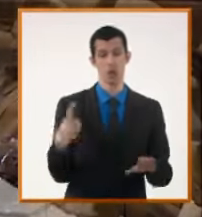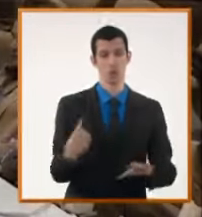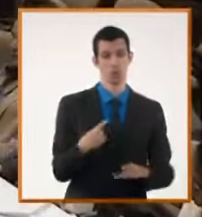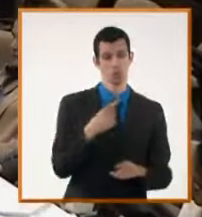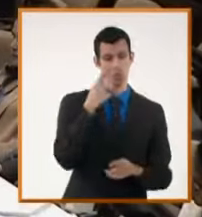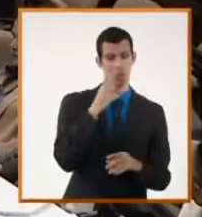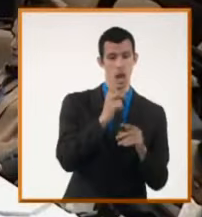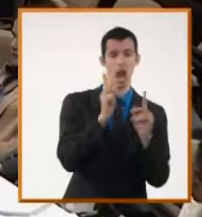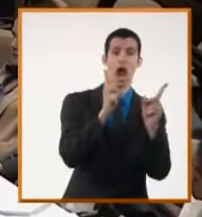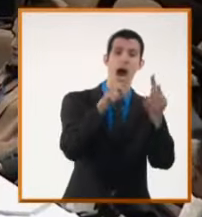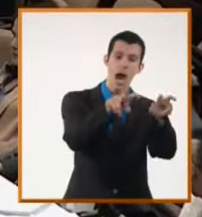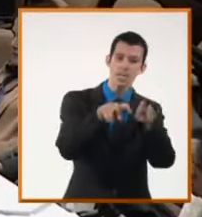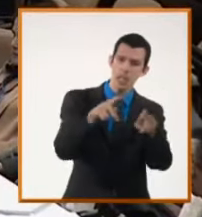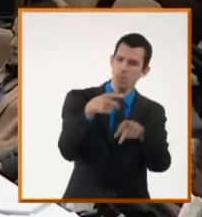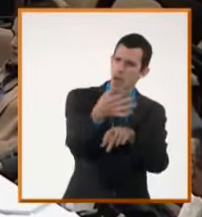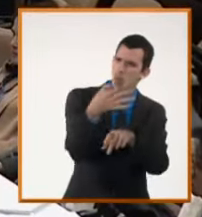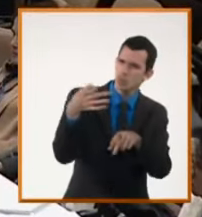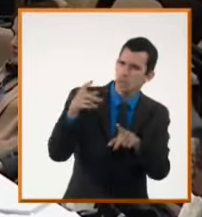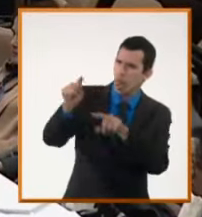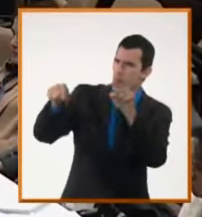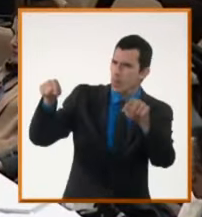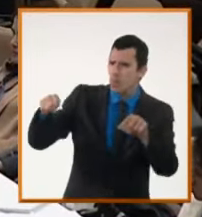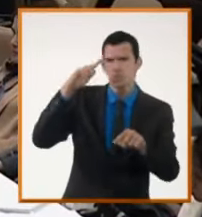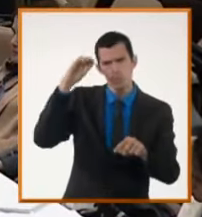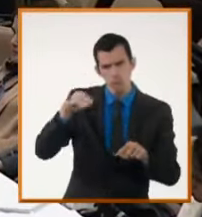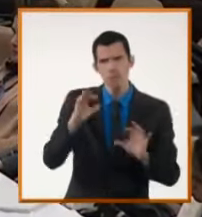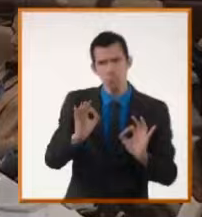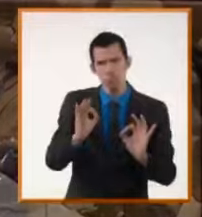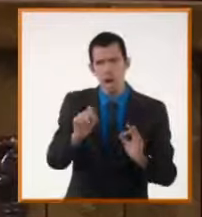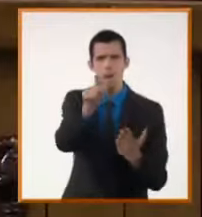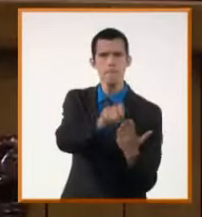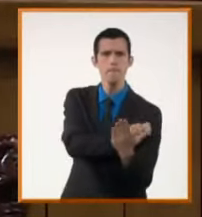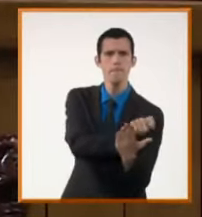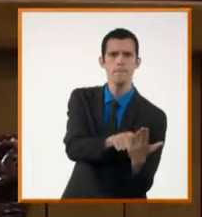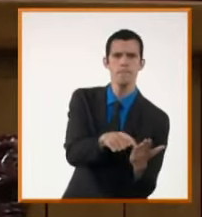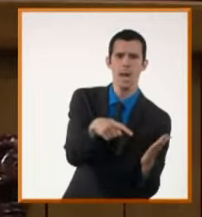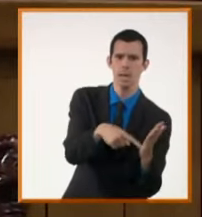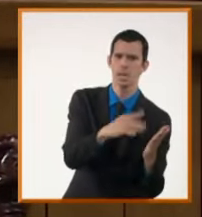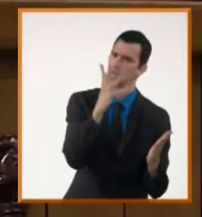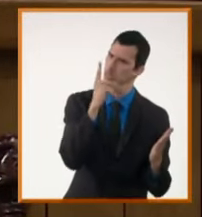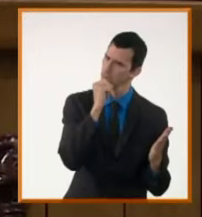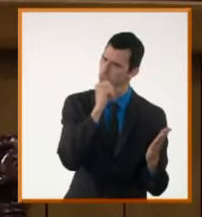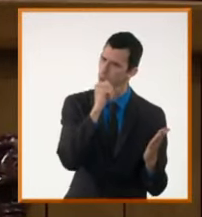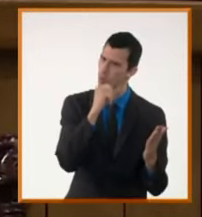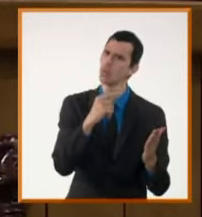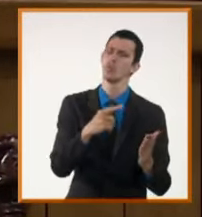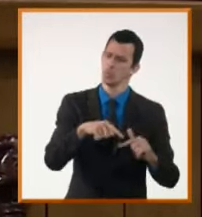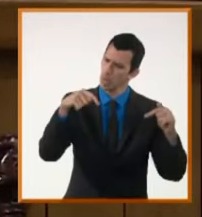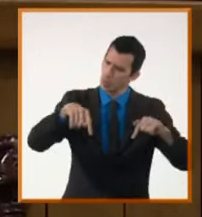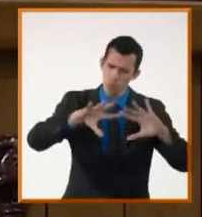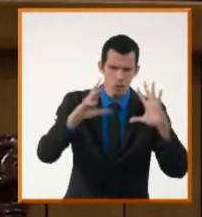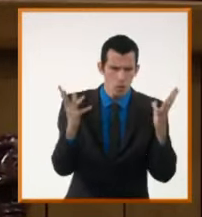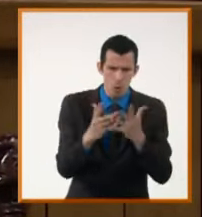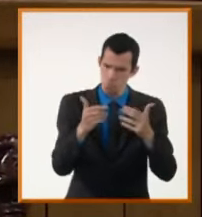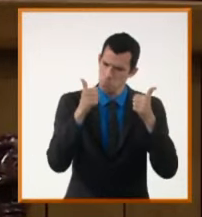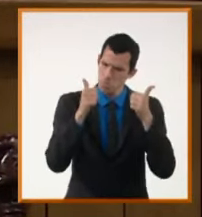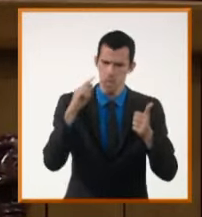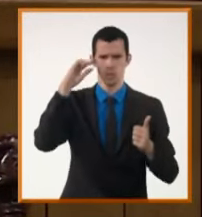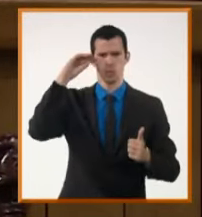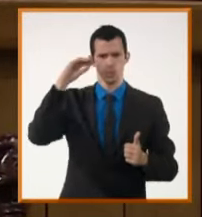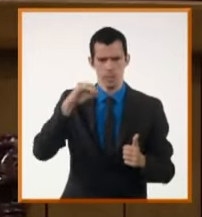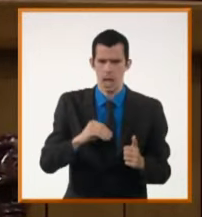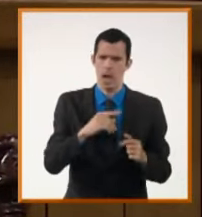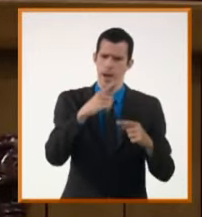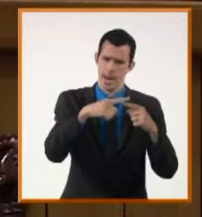planes, pero sigue creciendo el delito, sigue creciendo, la población se queja justamente. Y este problema, alerto, este problema no es